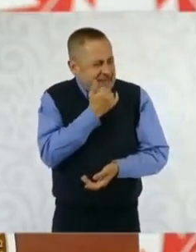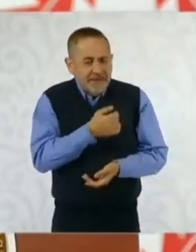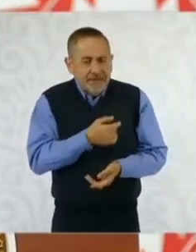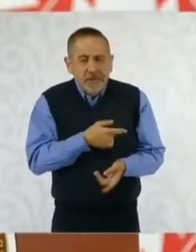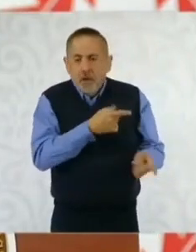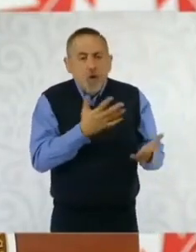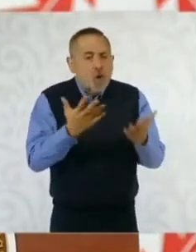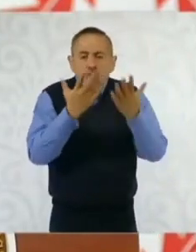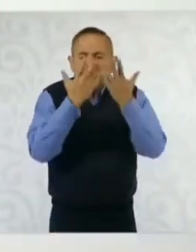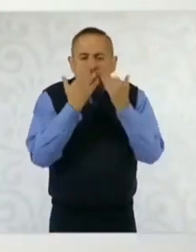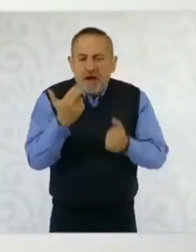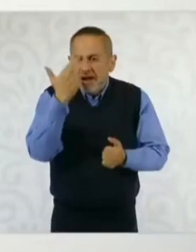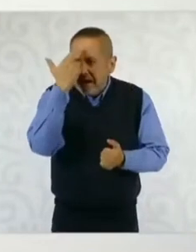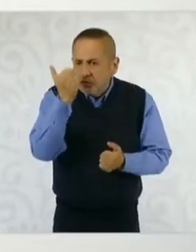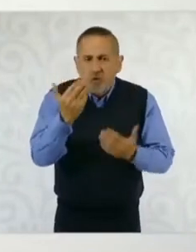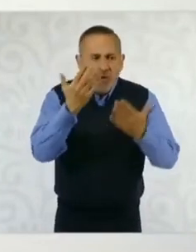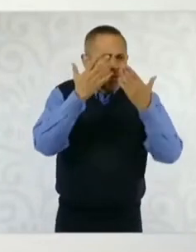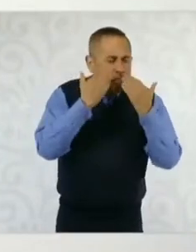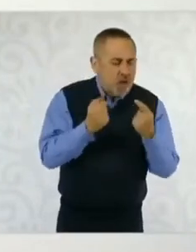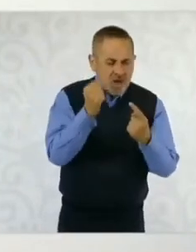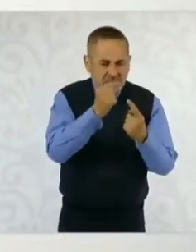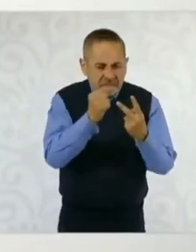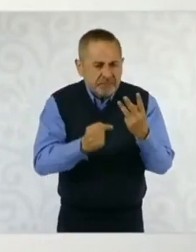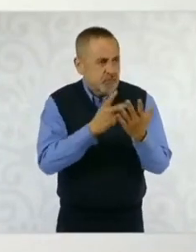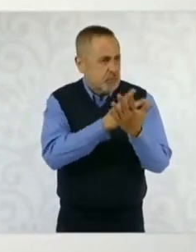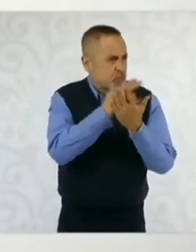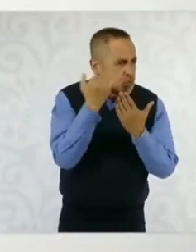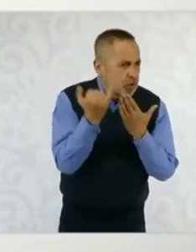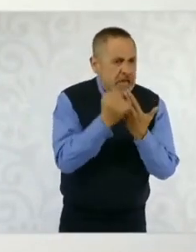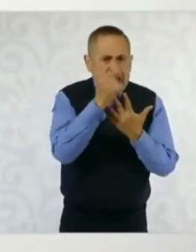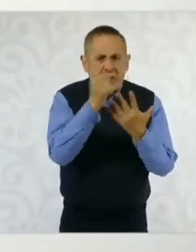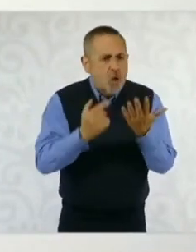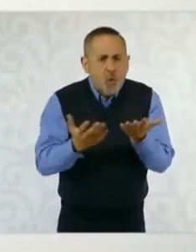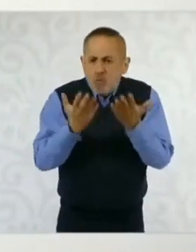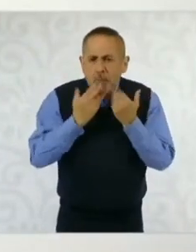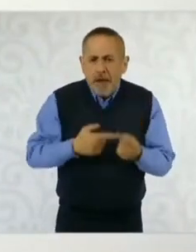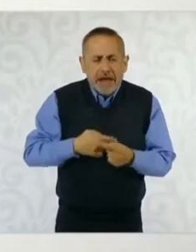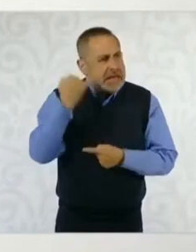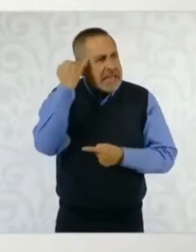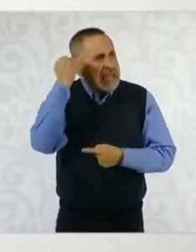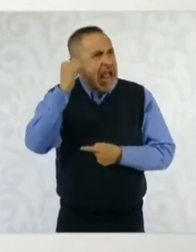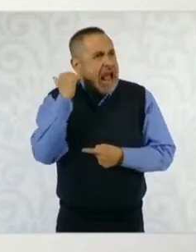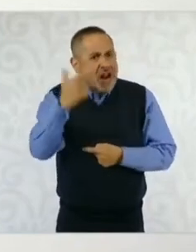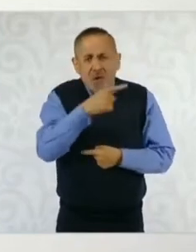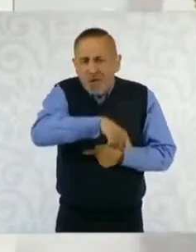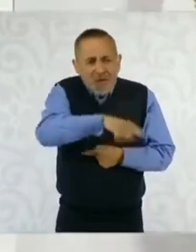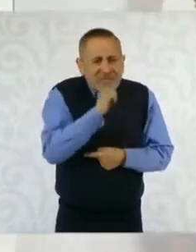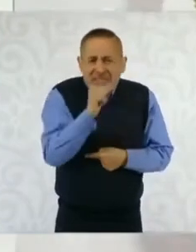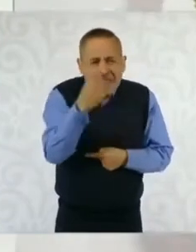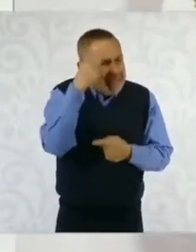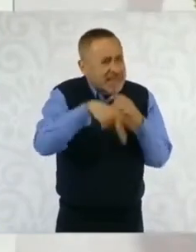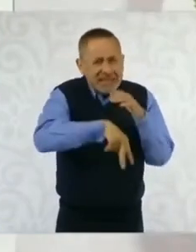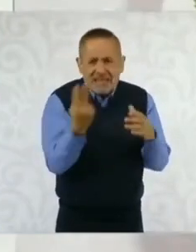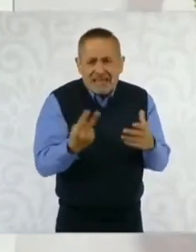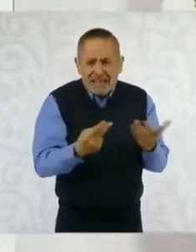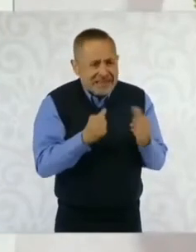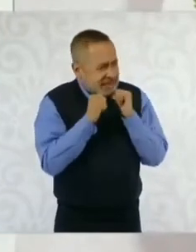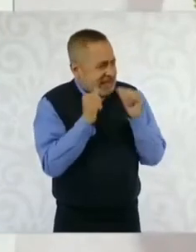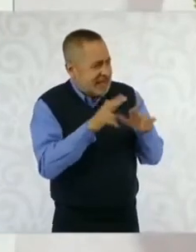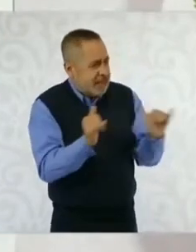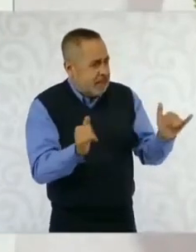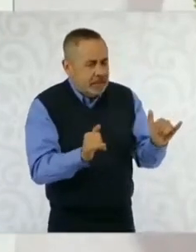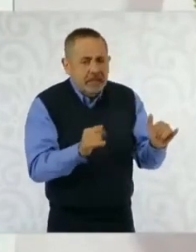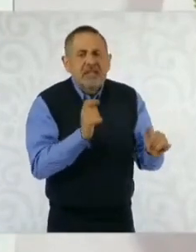tienen argumentos políticos de proyecto, no hay ideas, no hay nada. Entonces lo que hay es un